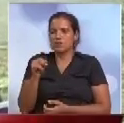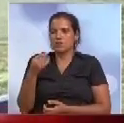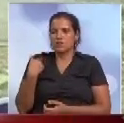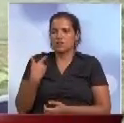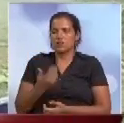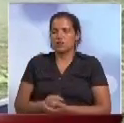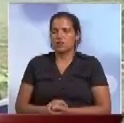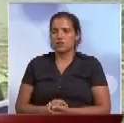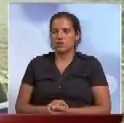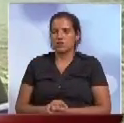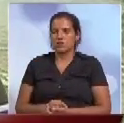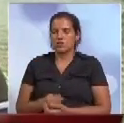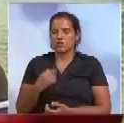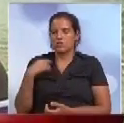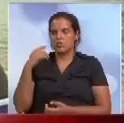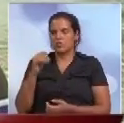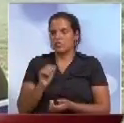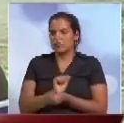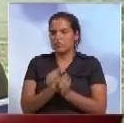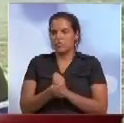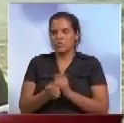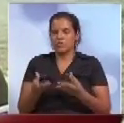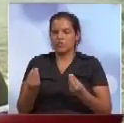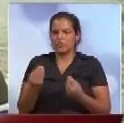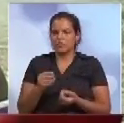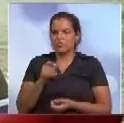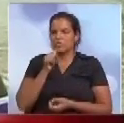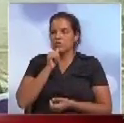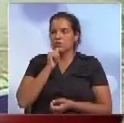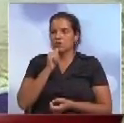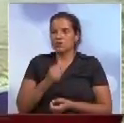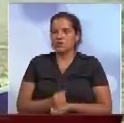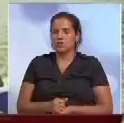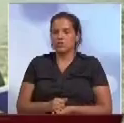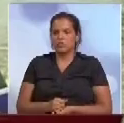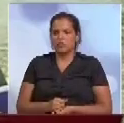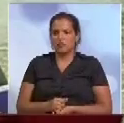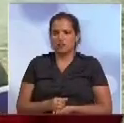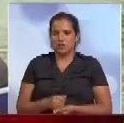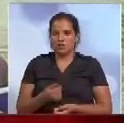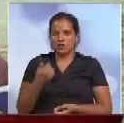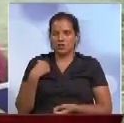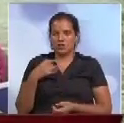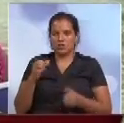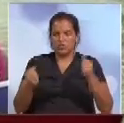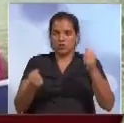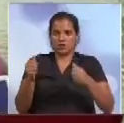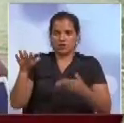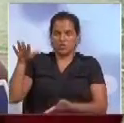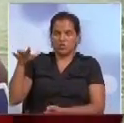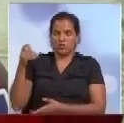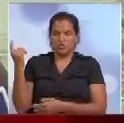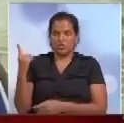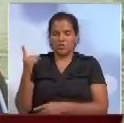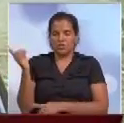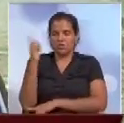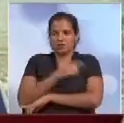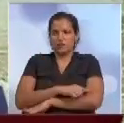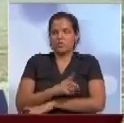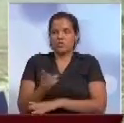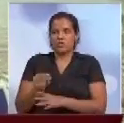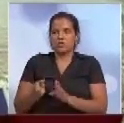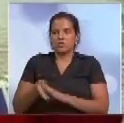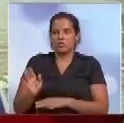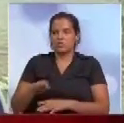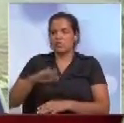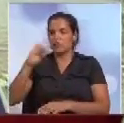llega. Tenemos dificultades con el agua. Una vez llega el tanquero a dejarnos el agua y una vez lo